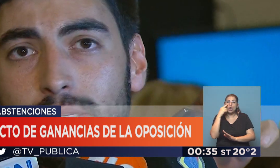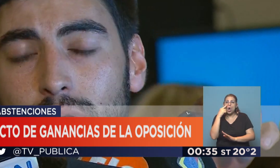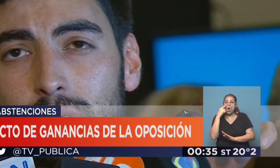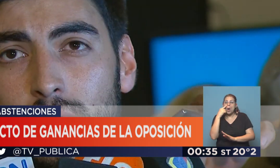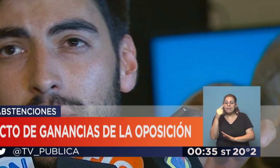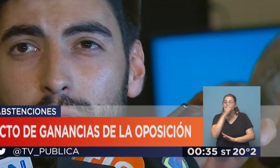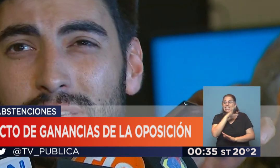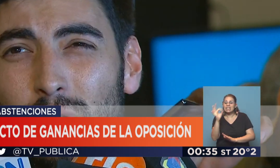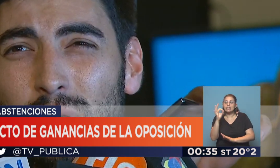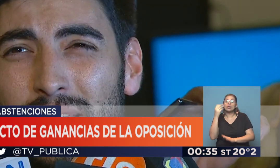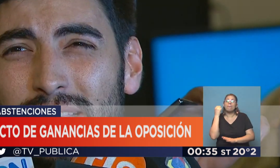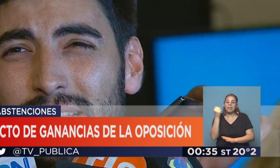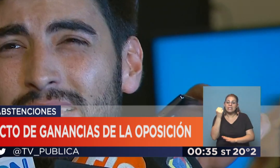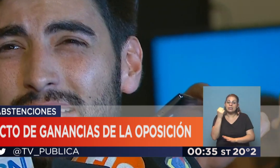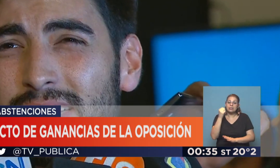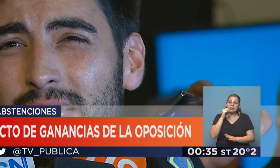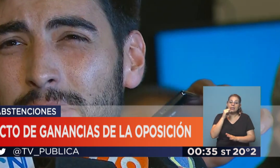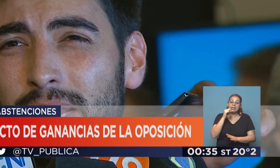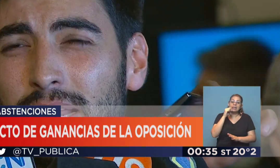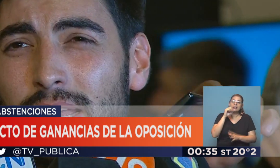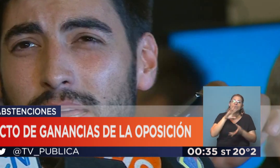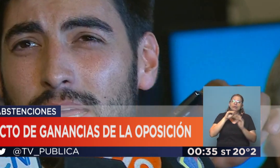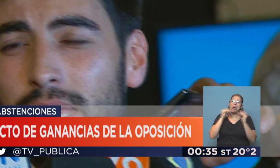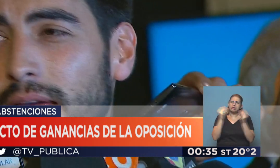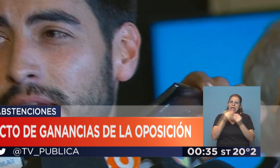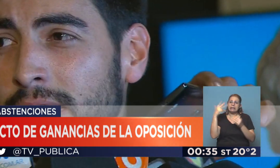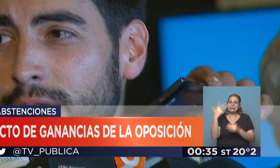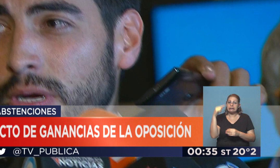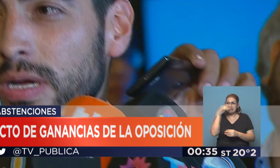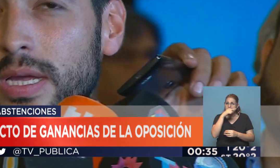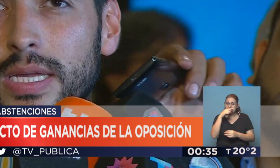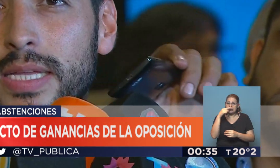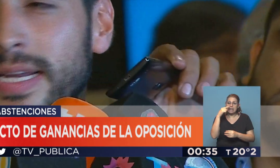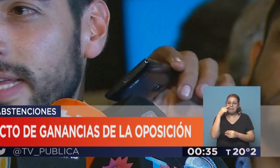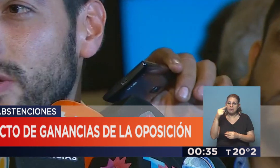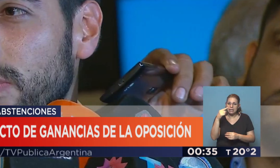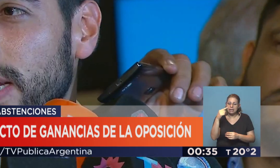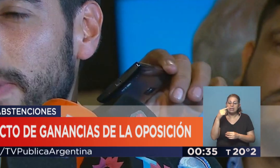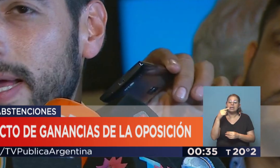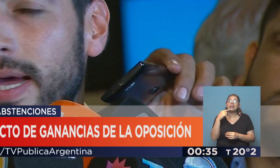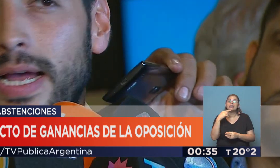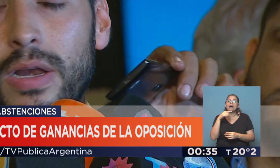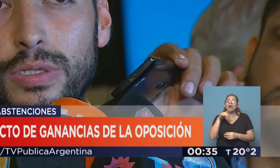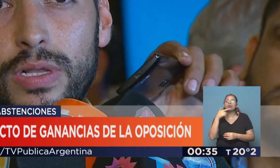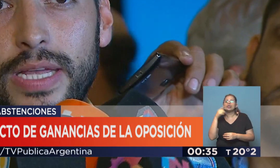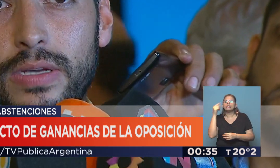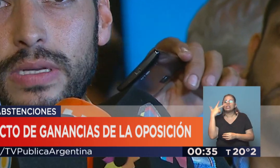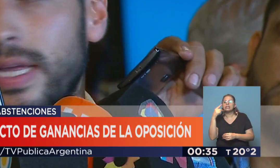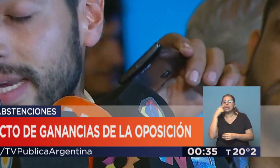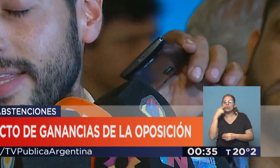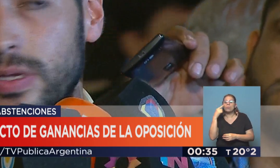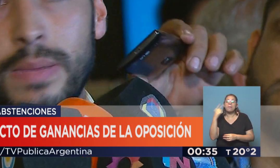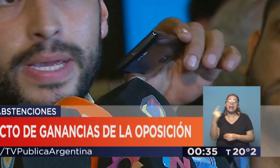44.500 pesos. Esto es algo de 37.000 en neto y 31.000 para los